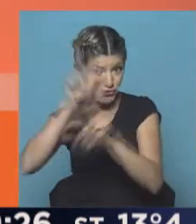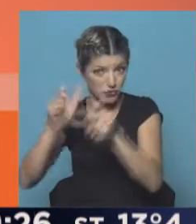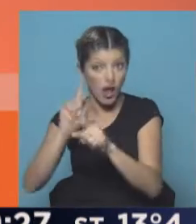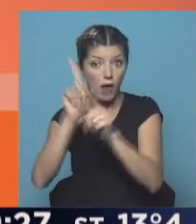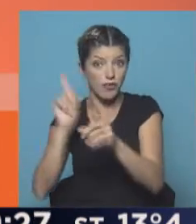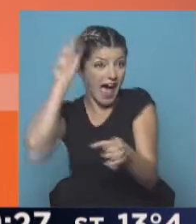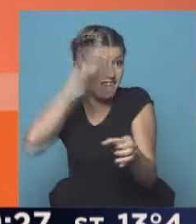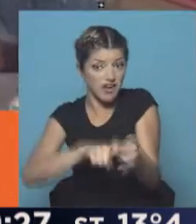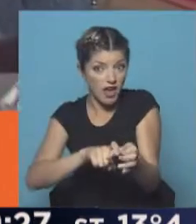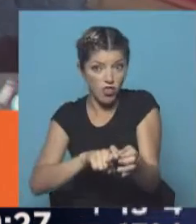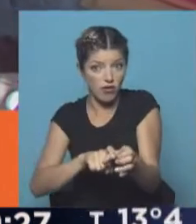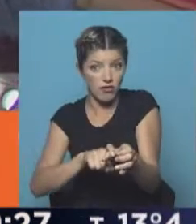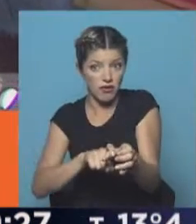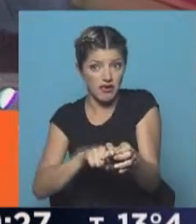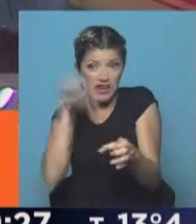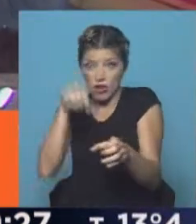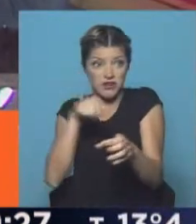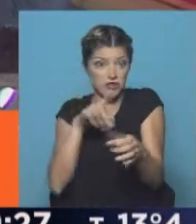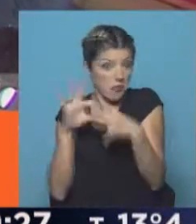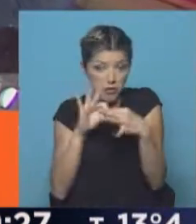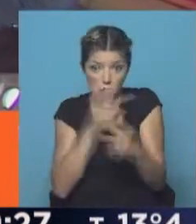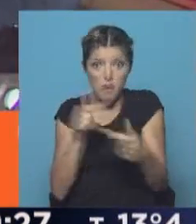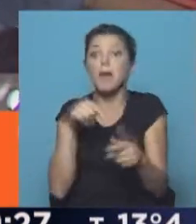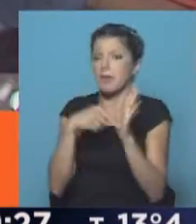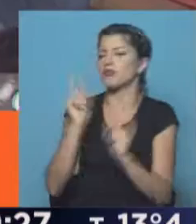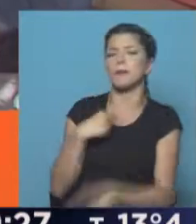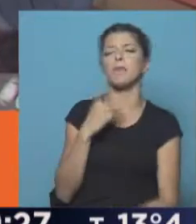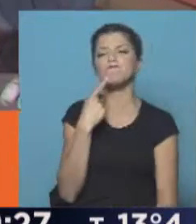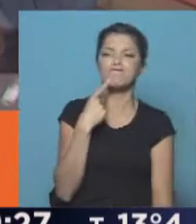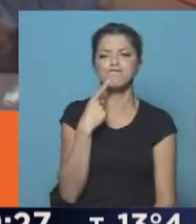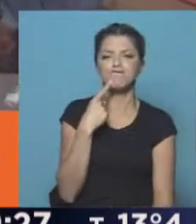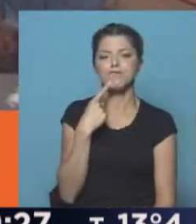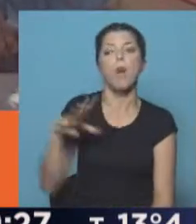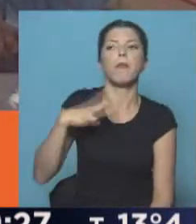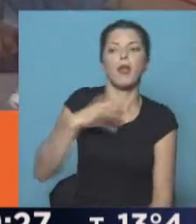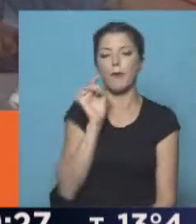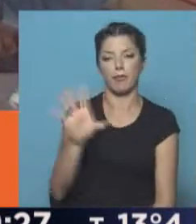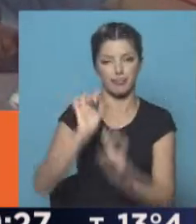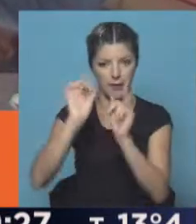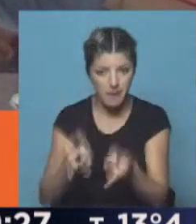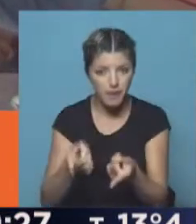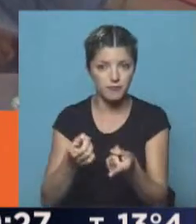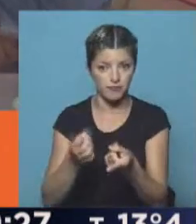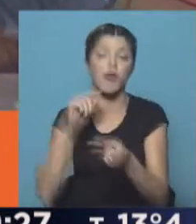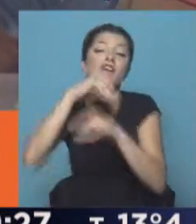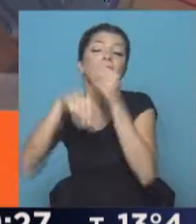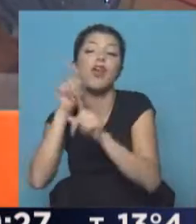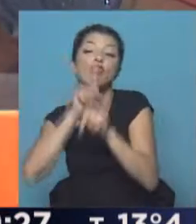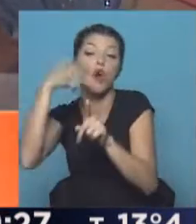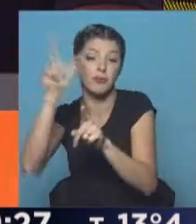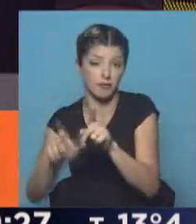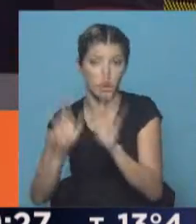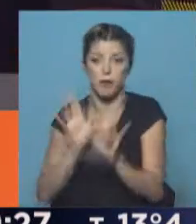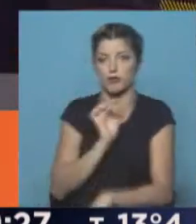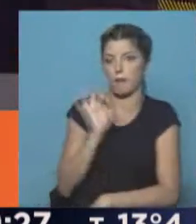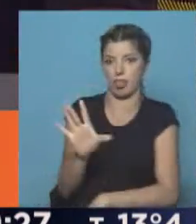que no tenían nada que ver con esto, también fueron expulsados por las dudas, porque como eran hijos de alguna persona, los expulsó. Ahora, usted que conoce el